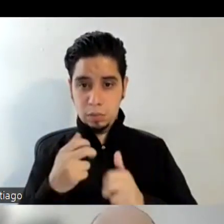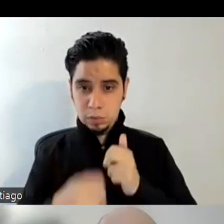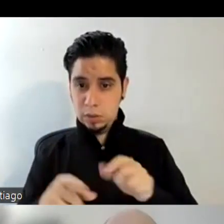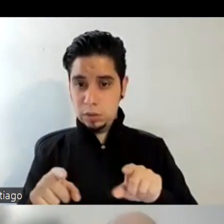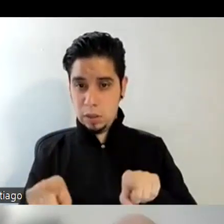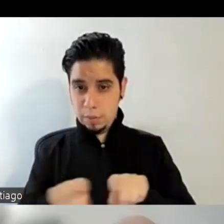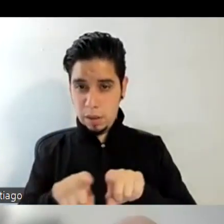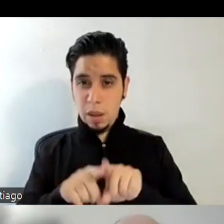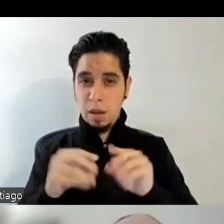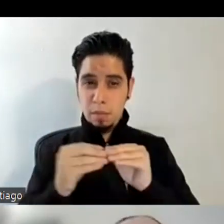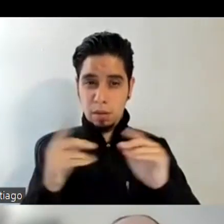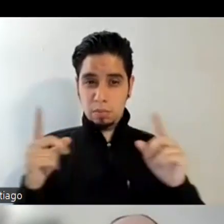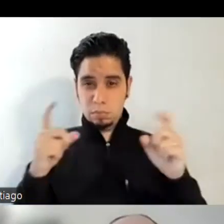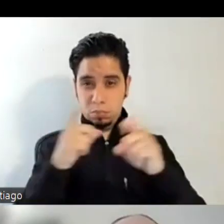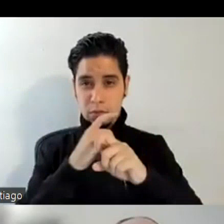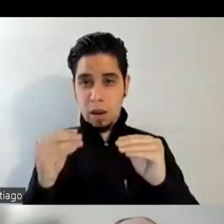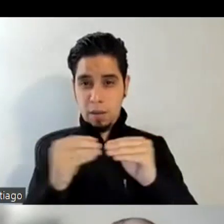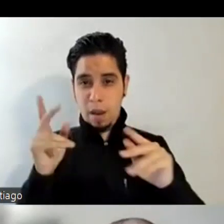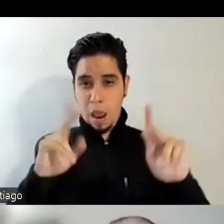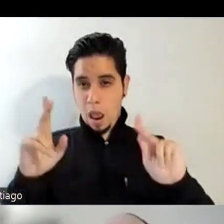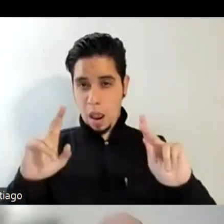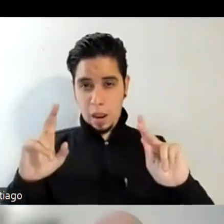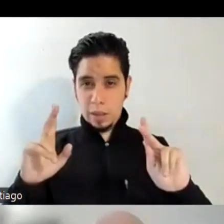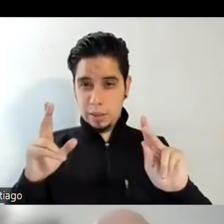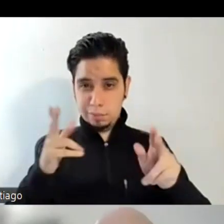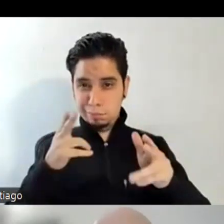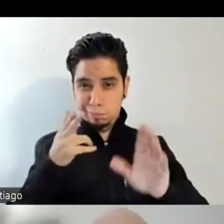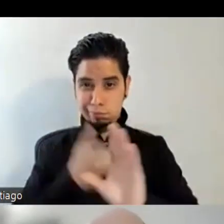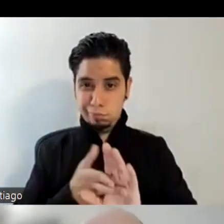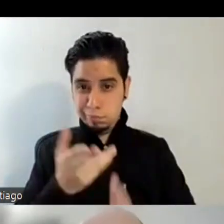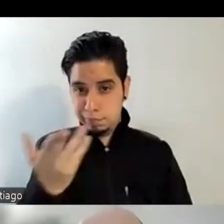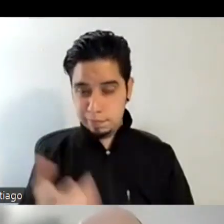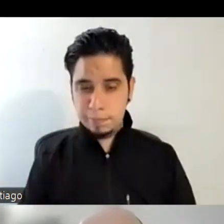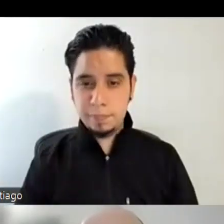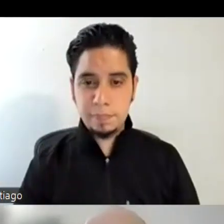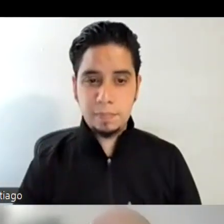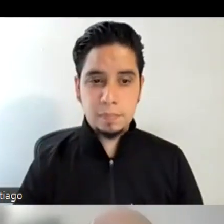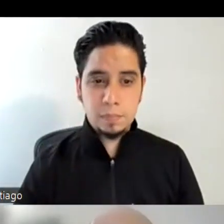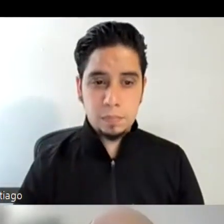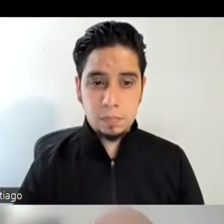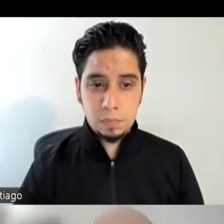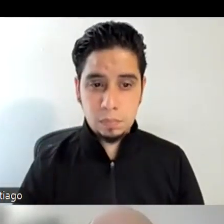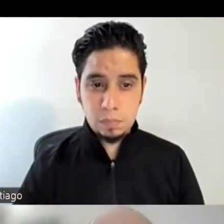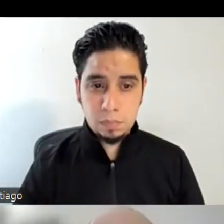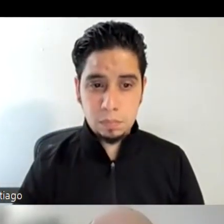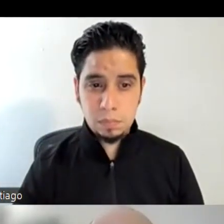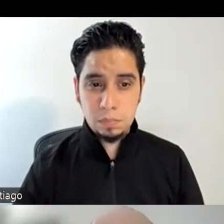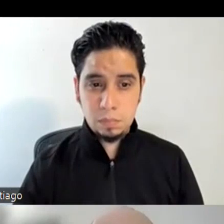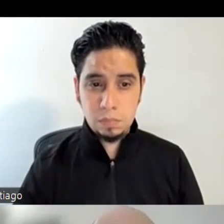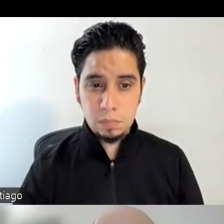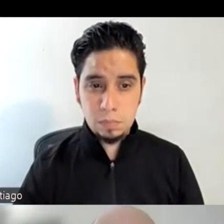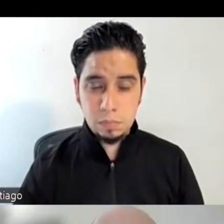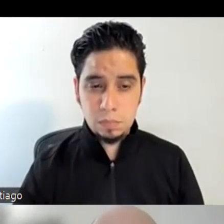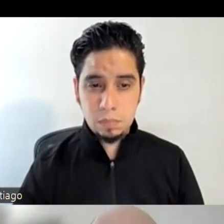porque hay más cantidad de gente disponible. Correcto, así que Y el campo también, que